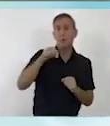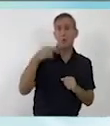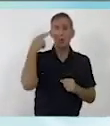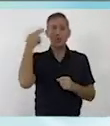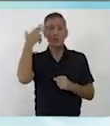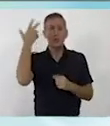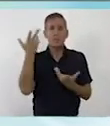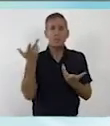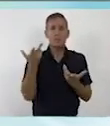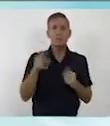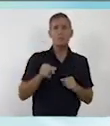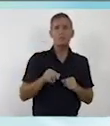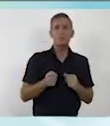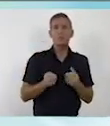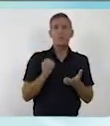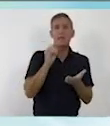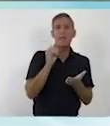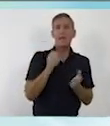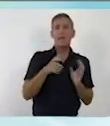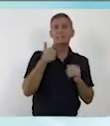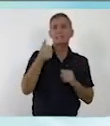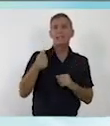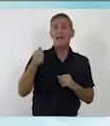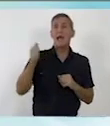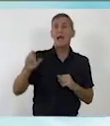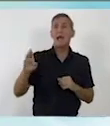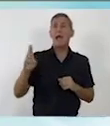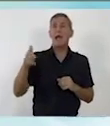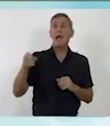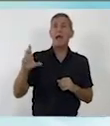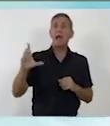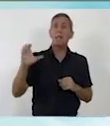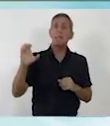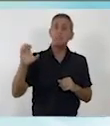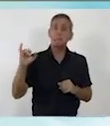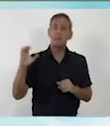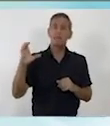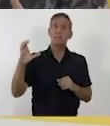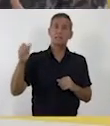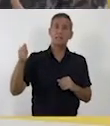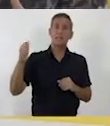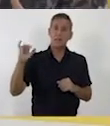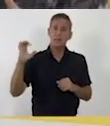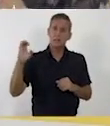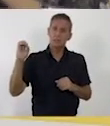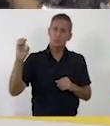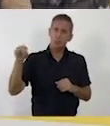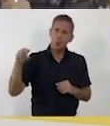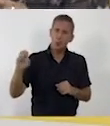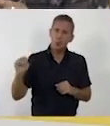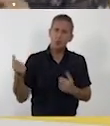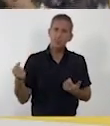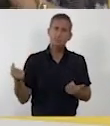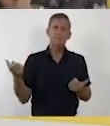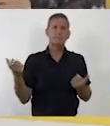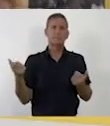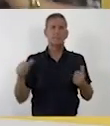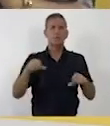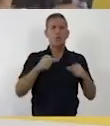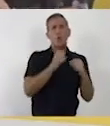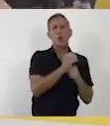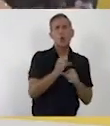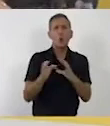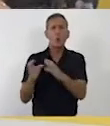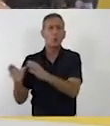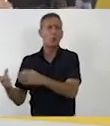aspecto, esta habilidad, serían las aplicaciones de los no metales y sus compuestos fundamentales. Fíjense, en el caso